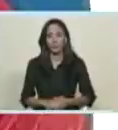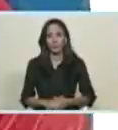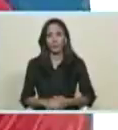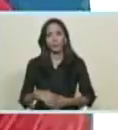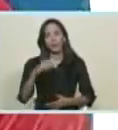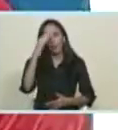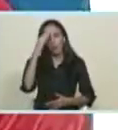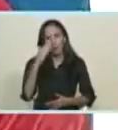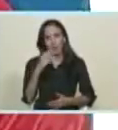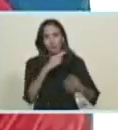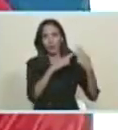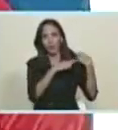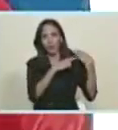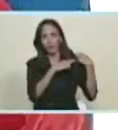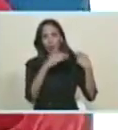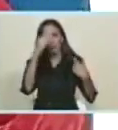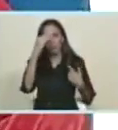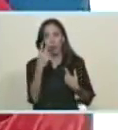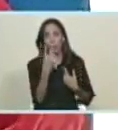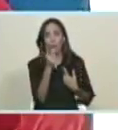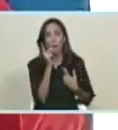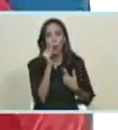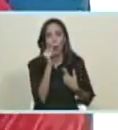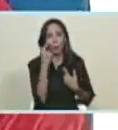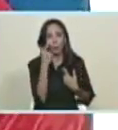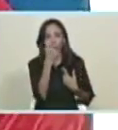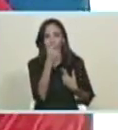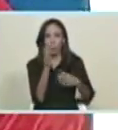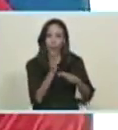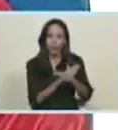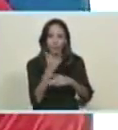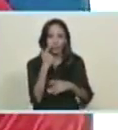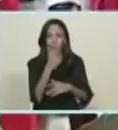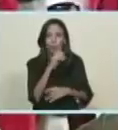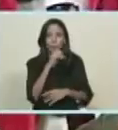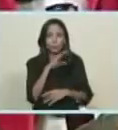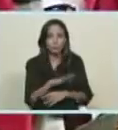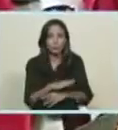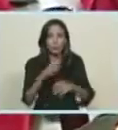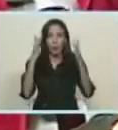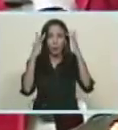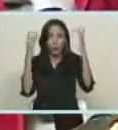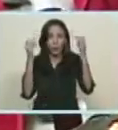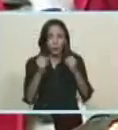Almirante en jefe, Remigio Ceballos, dos hombres muy estudiosos de la historia.